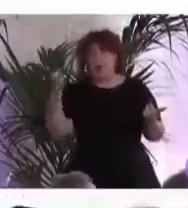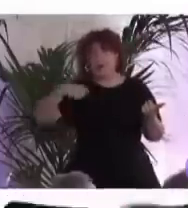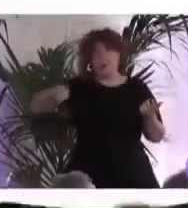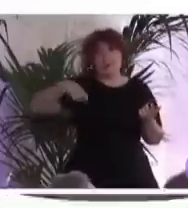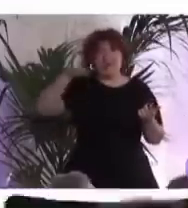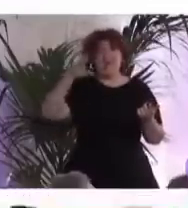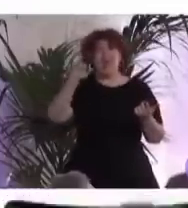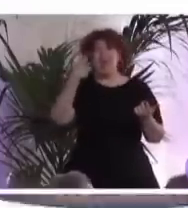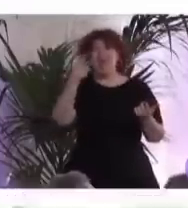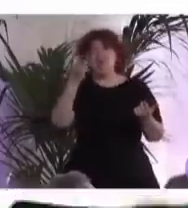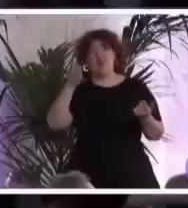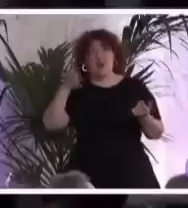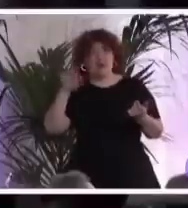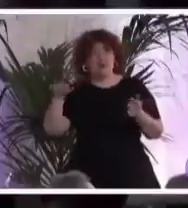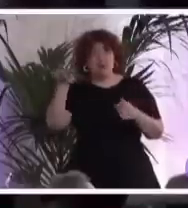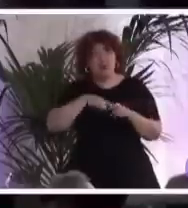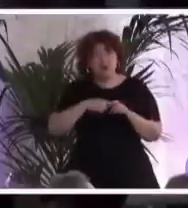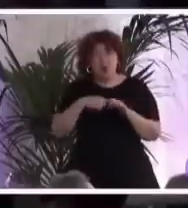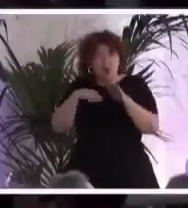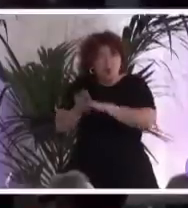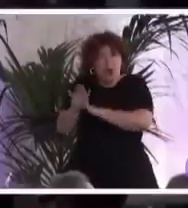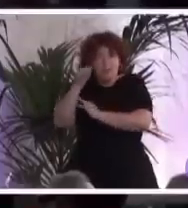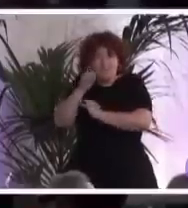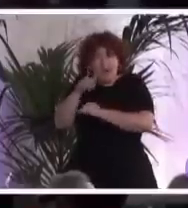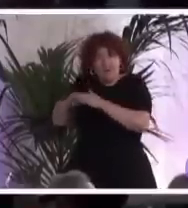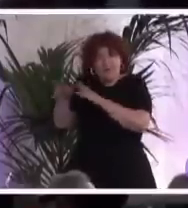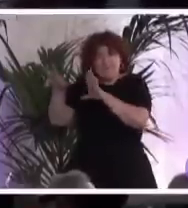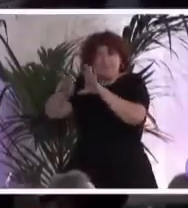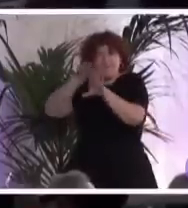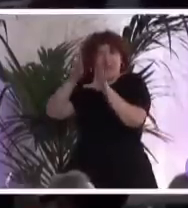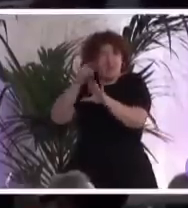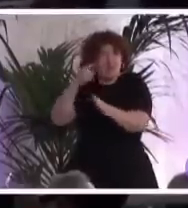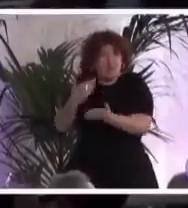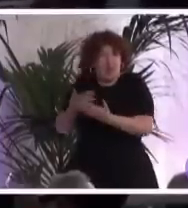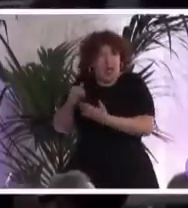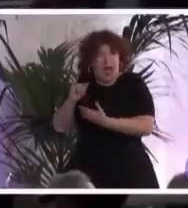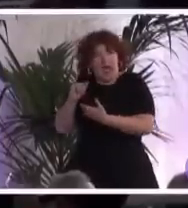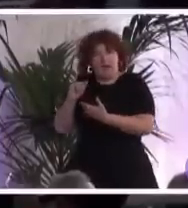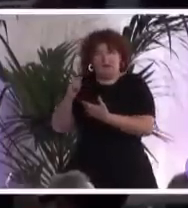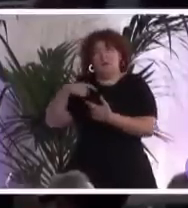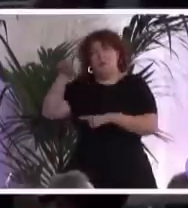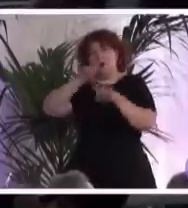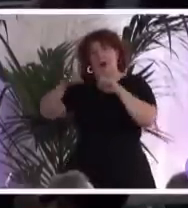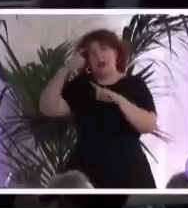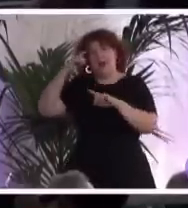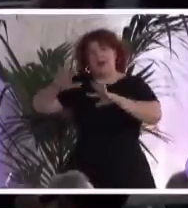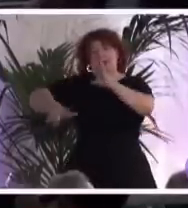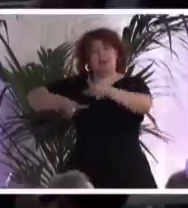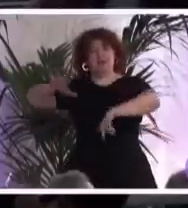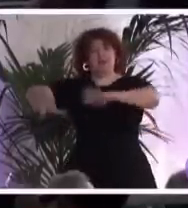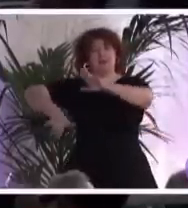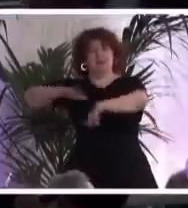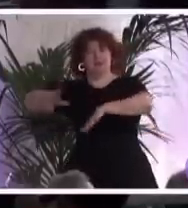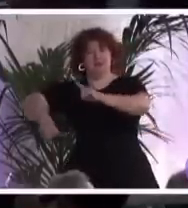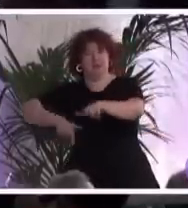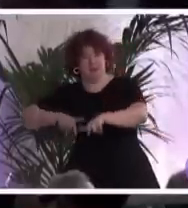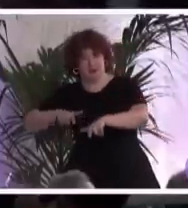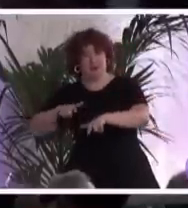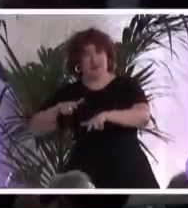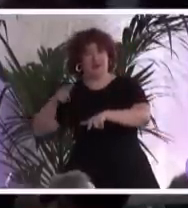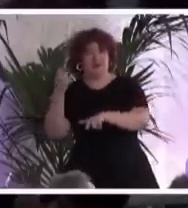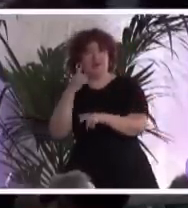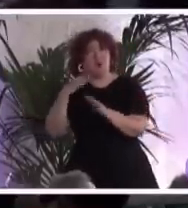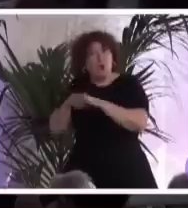Cristina Cifuentes guardando como mafiosos en un vídeo que demuestra que tiene un problema mental que se llama cleptomanía y son capaces